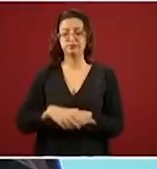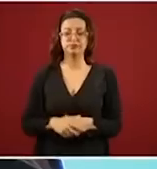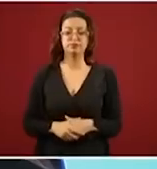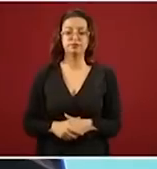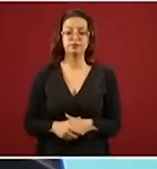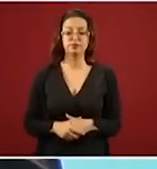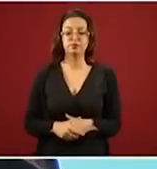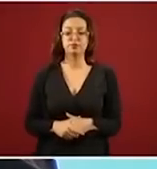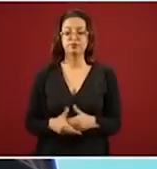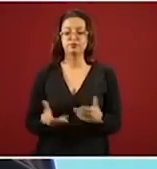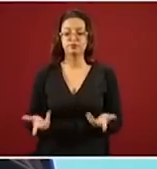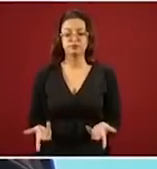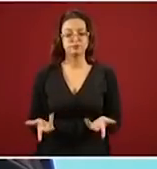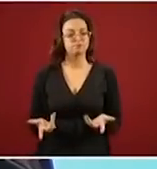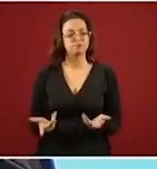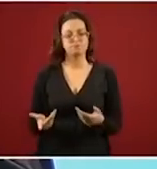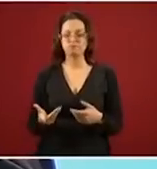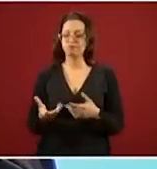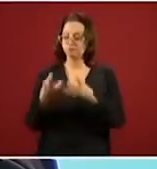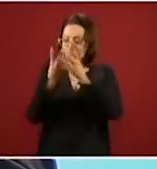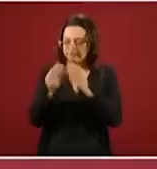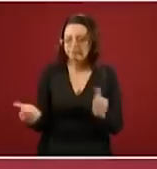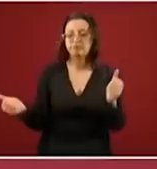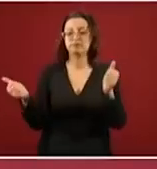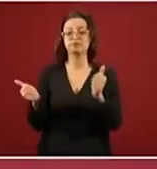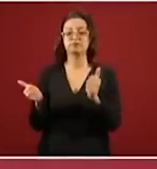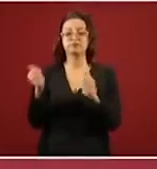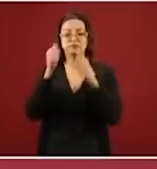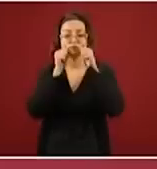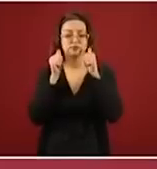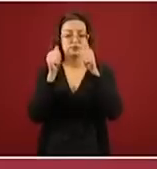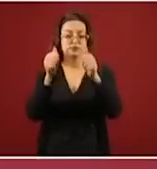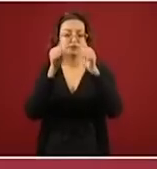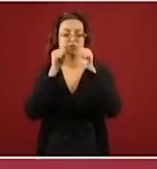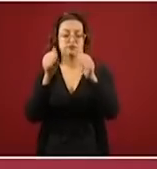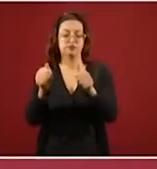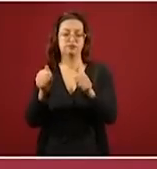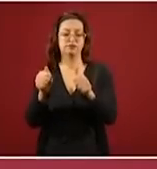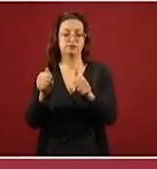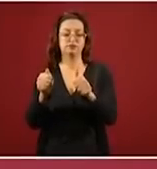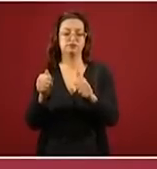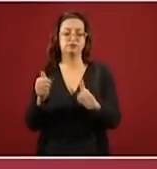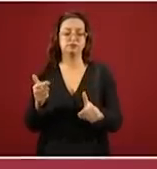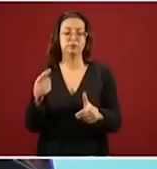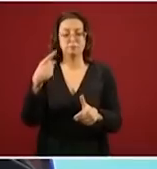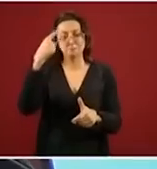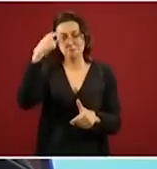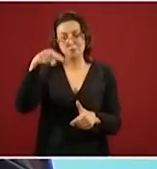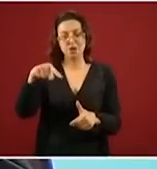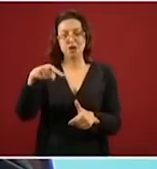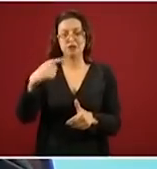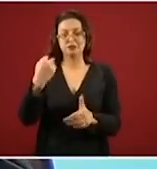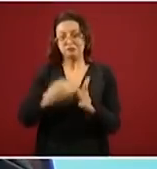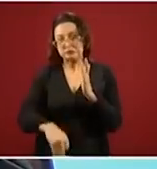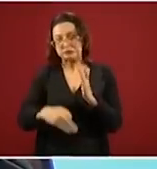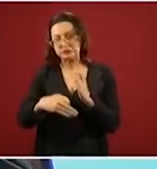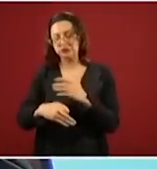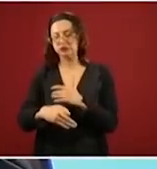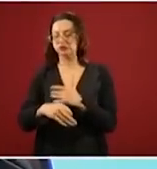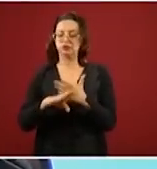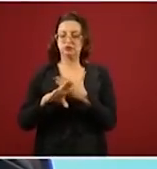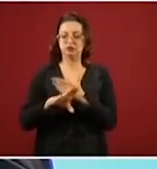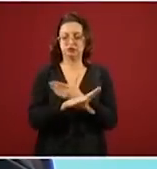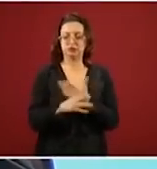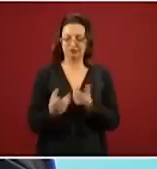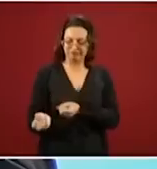y estamos atendiendo de que no haya estos faltantes de